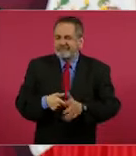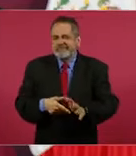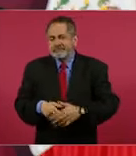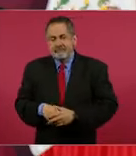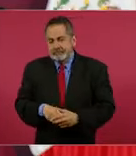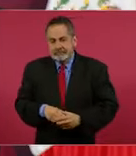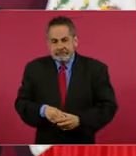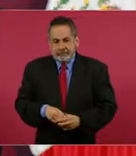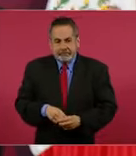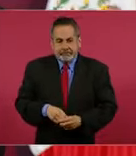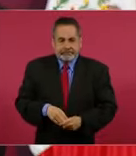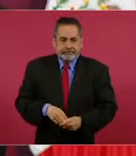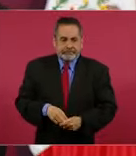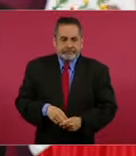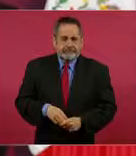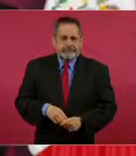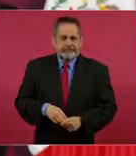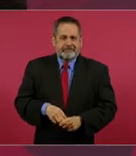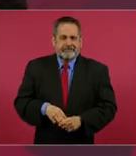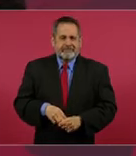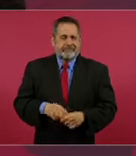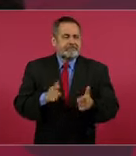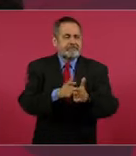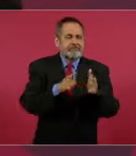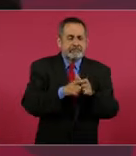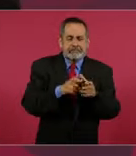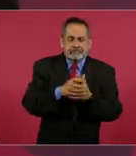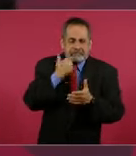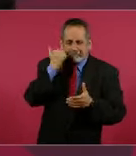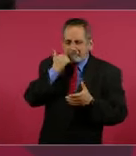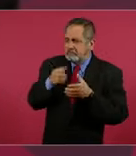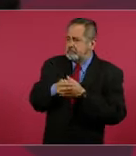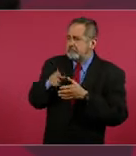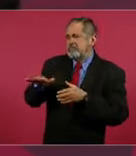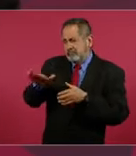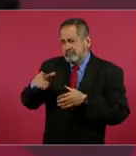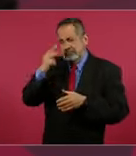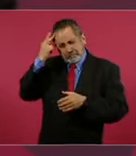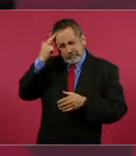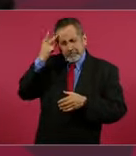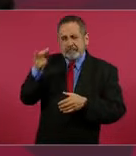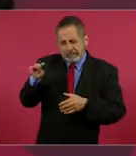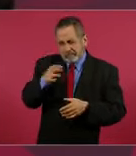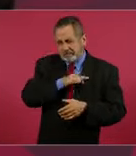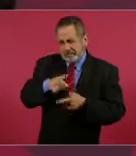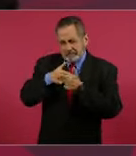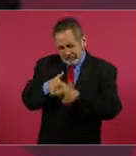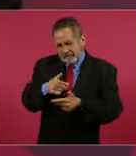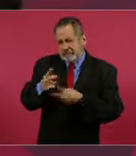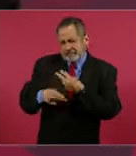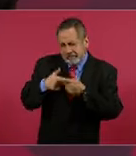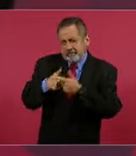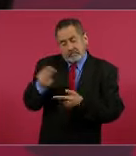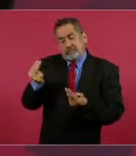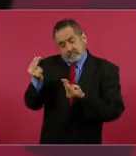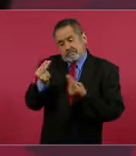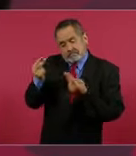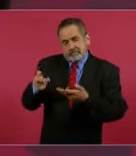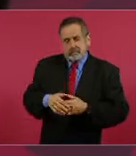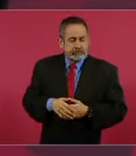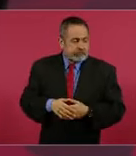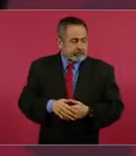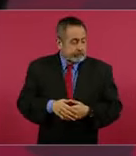que iban pues los grupos de intereses a verlo, ¿no? A decirle que